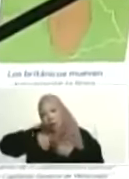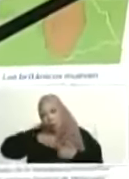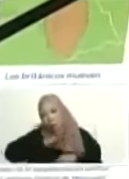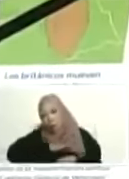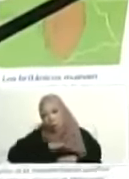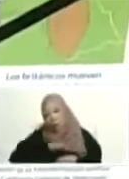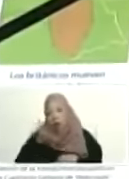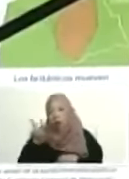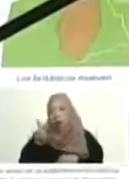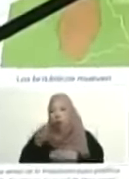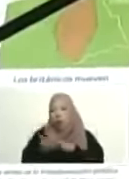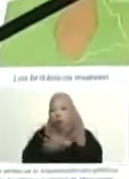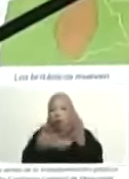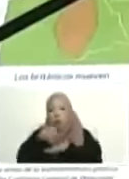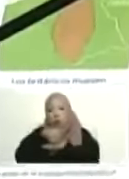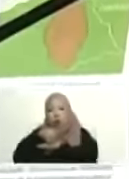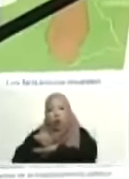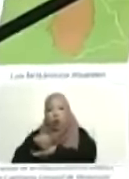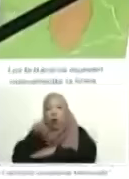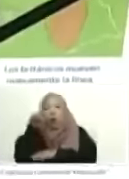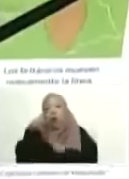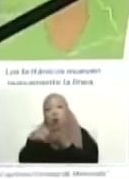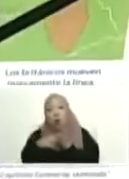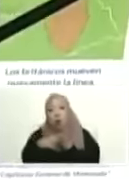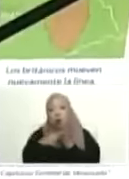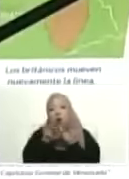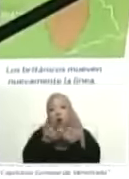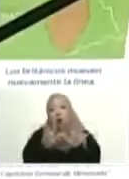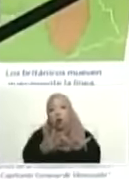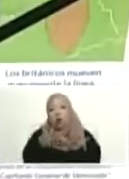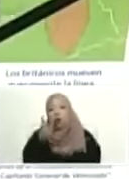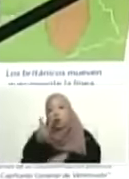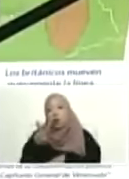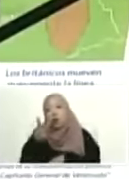el Imperio Británico en 1825 como venezolana.